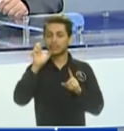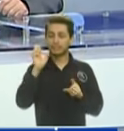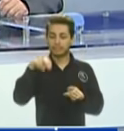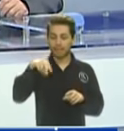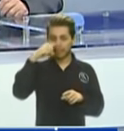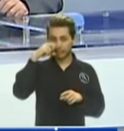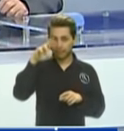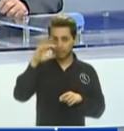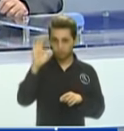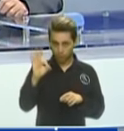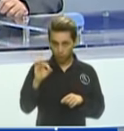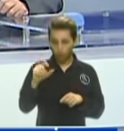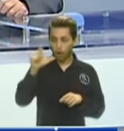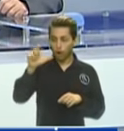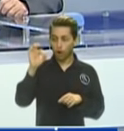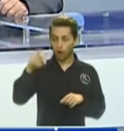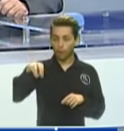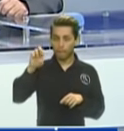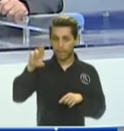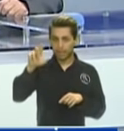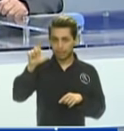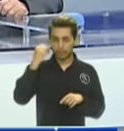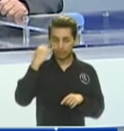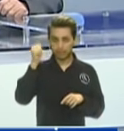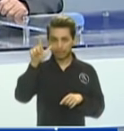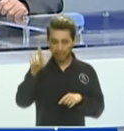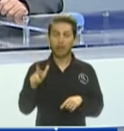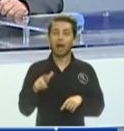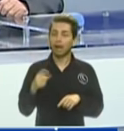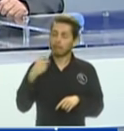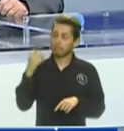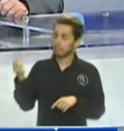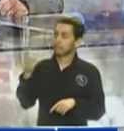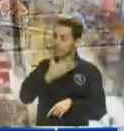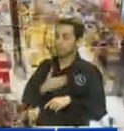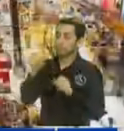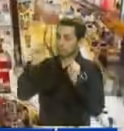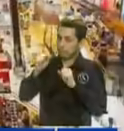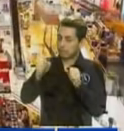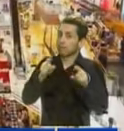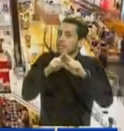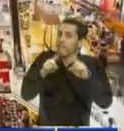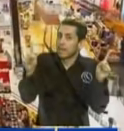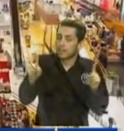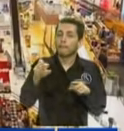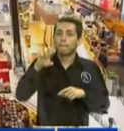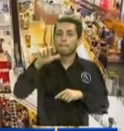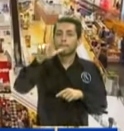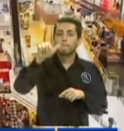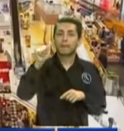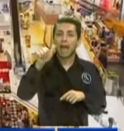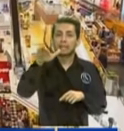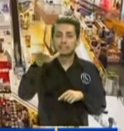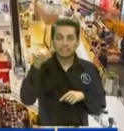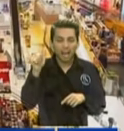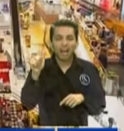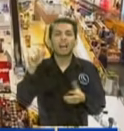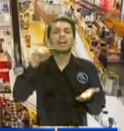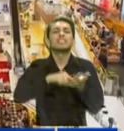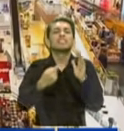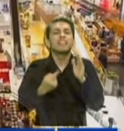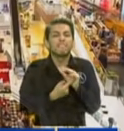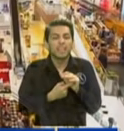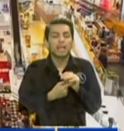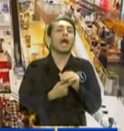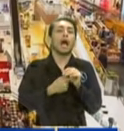el lugar a donde yo llego en mi carro, me bajo y entro al establecimiento. No tengo que meterme un sótano, no tengo